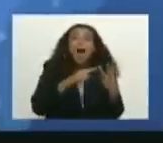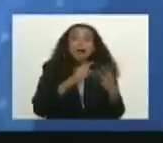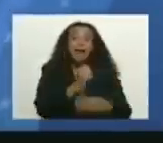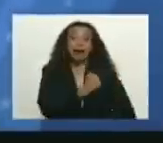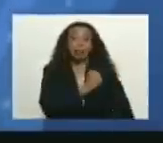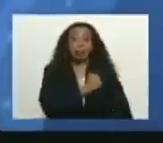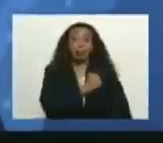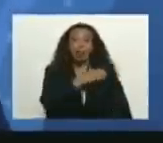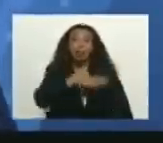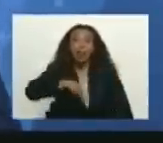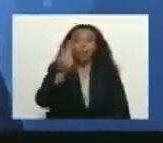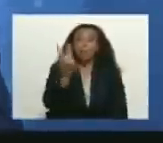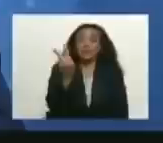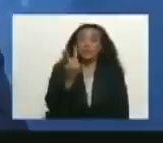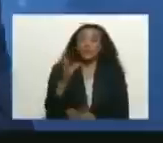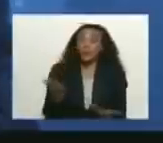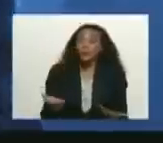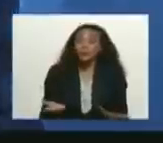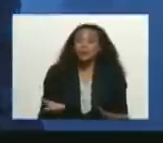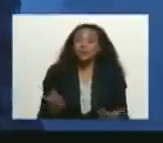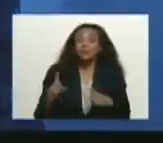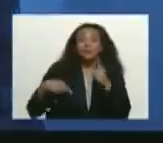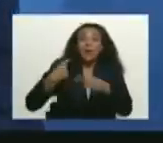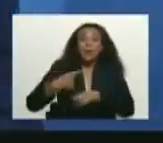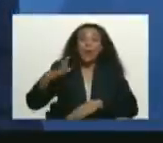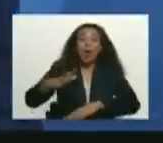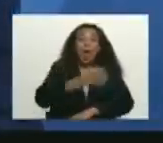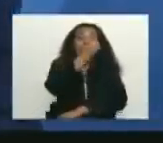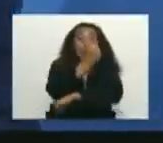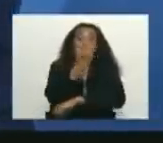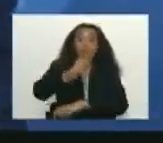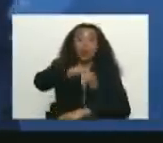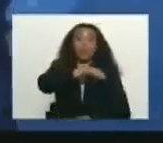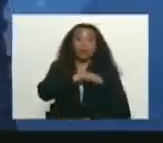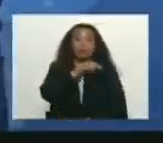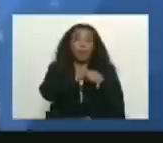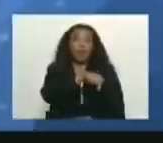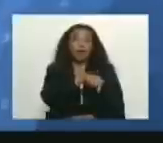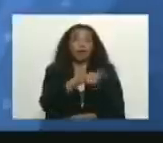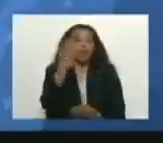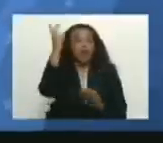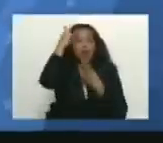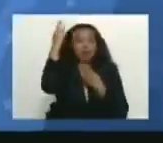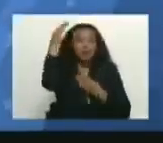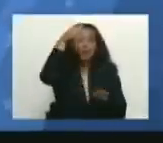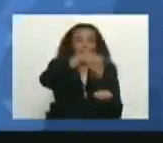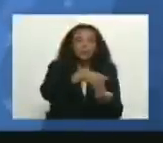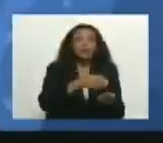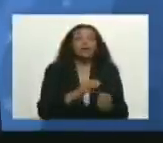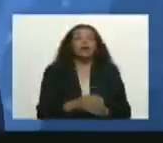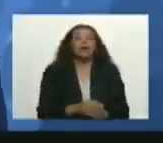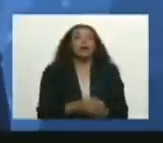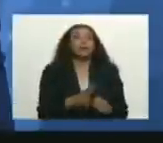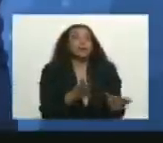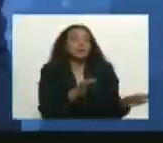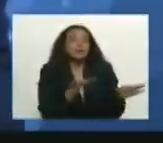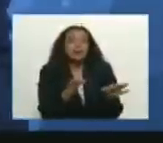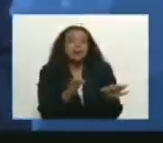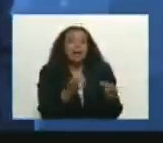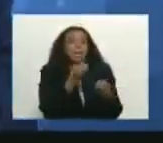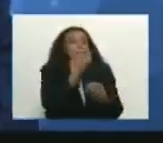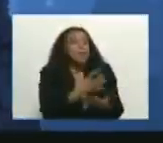católico de Venezuela después de la conquista de los españoles. Entonces es muy importante esta recuperación que se ha hecho en esta hermosa